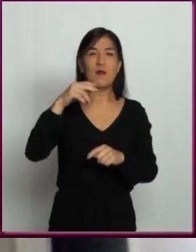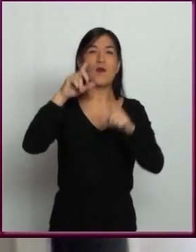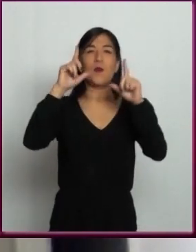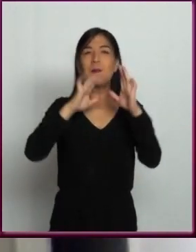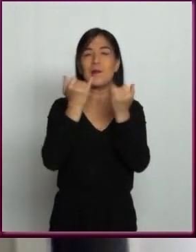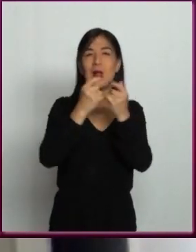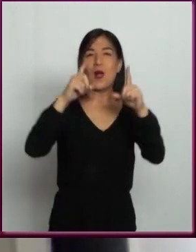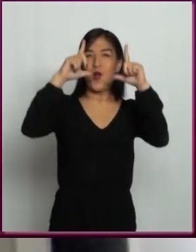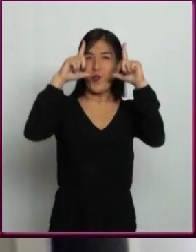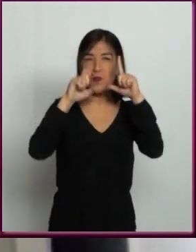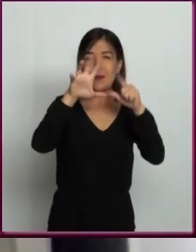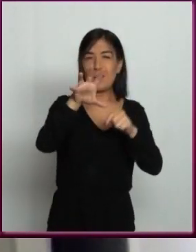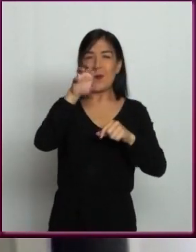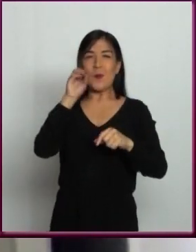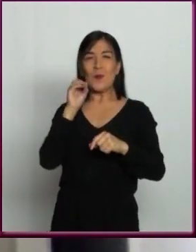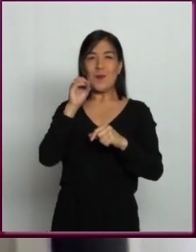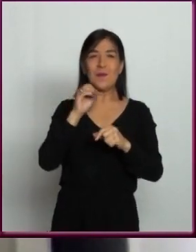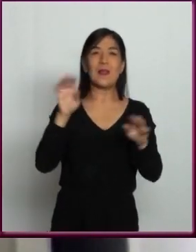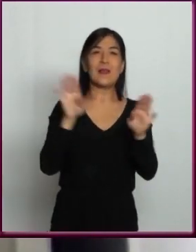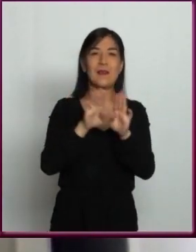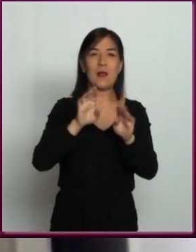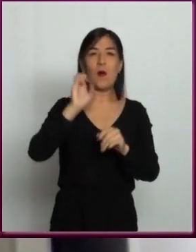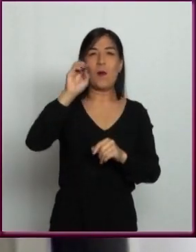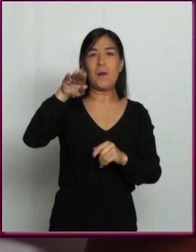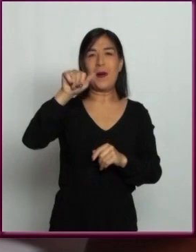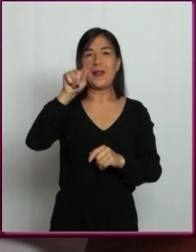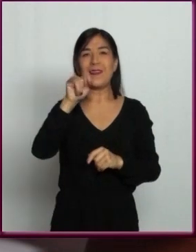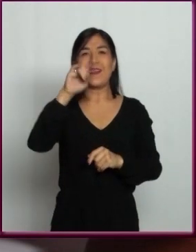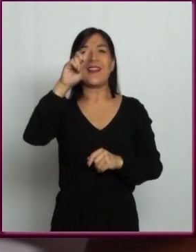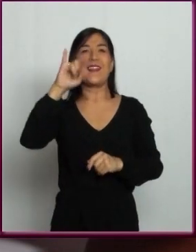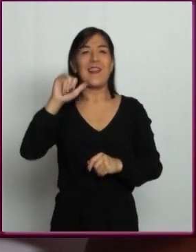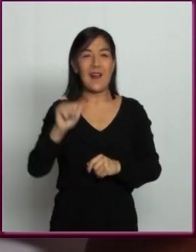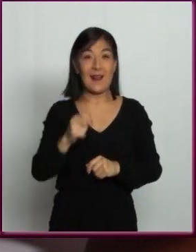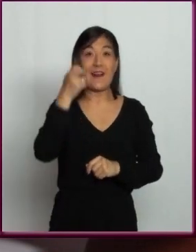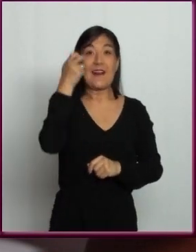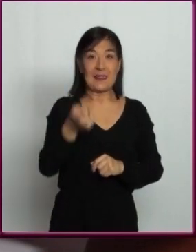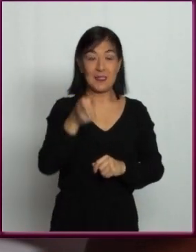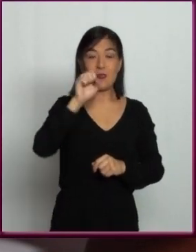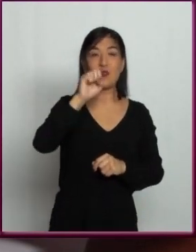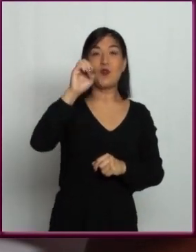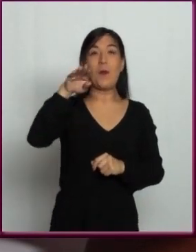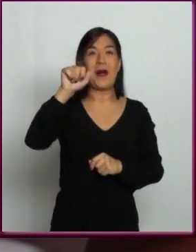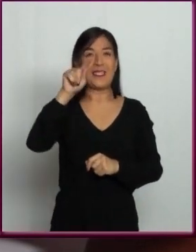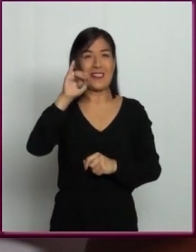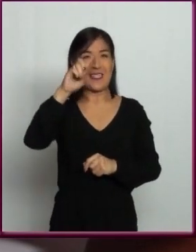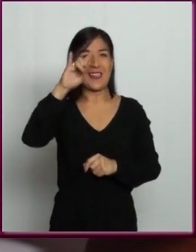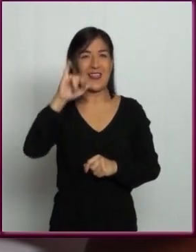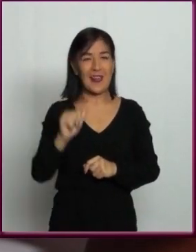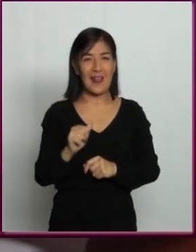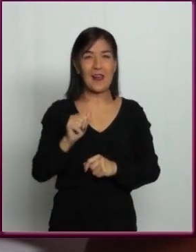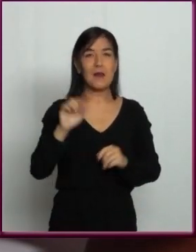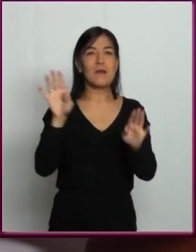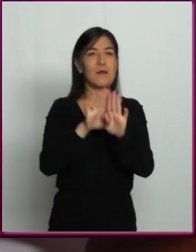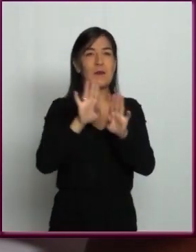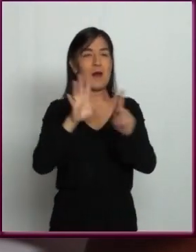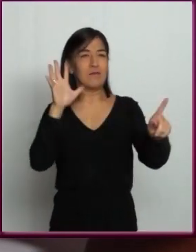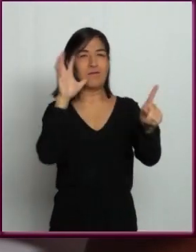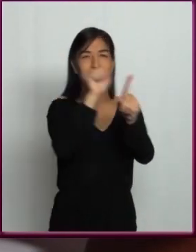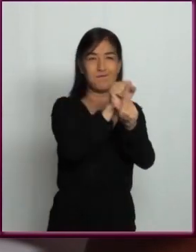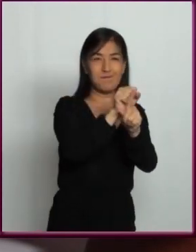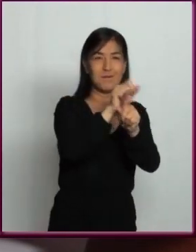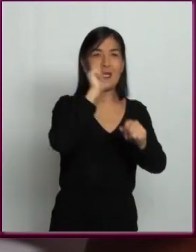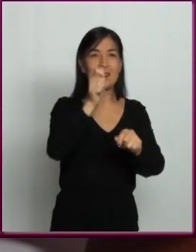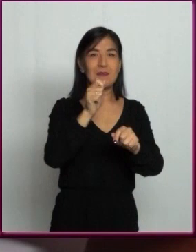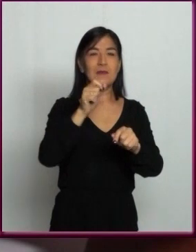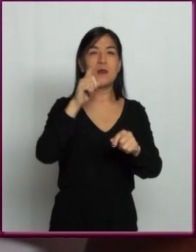fotorreceptoras, las cuales se llaman omatidia. Y estas omatidia captan señales